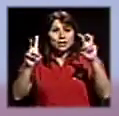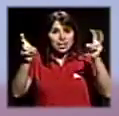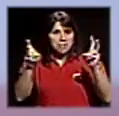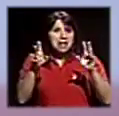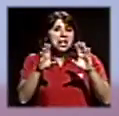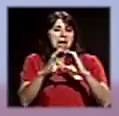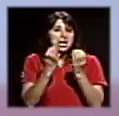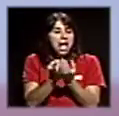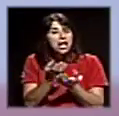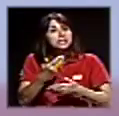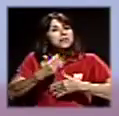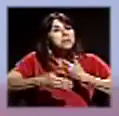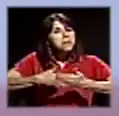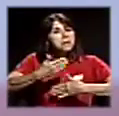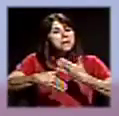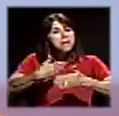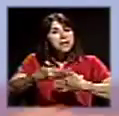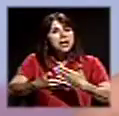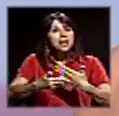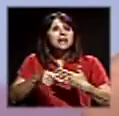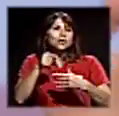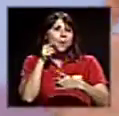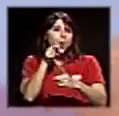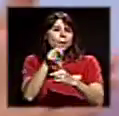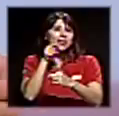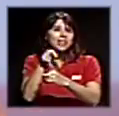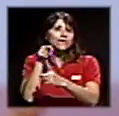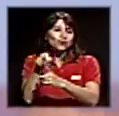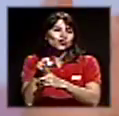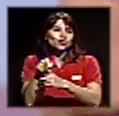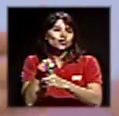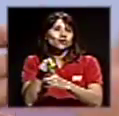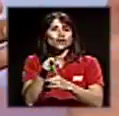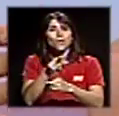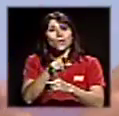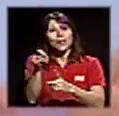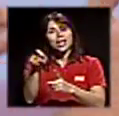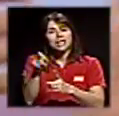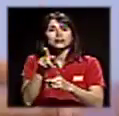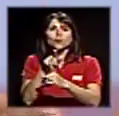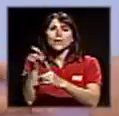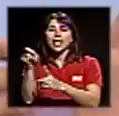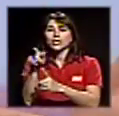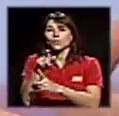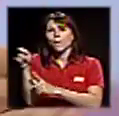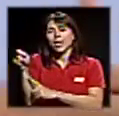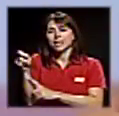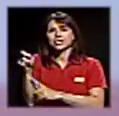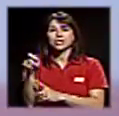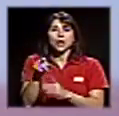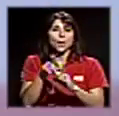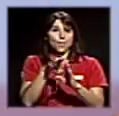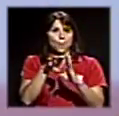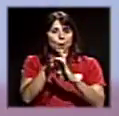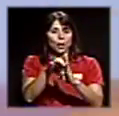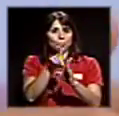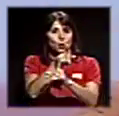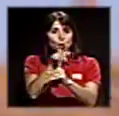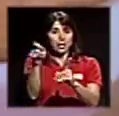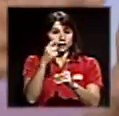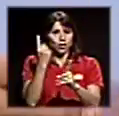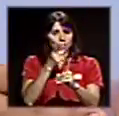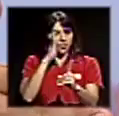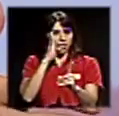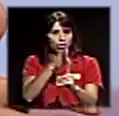desarrollarlo por un tiempo, ¿verdad? Entonces tenía como objetivos por meses, ¿verdad? Entonces un mes trabajábamos solo este tipo de